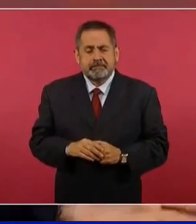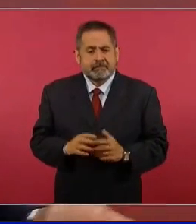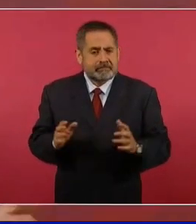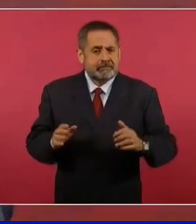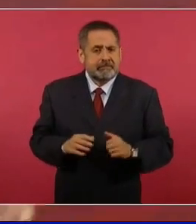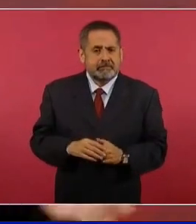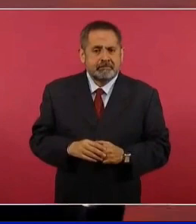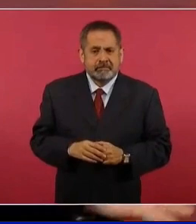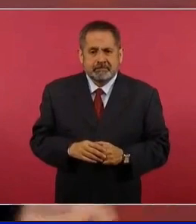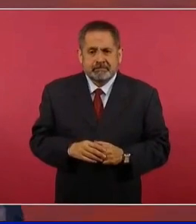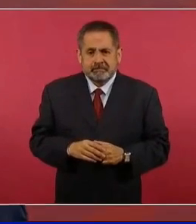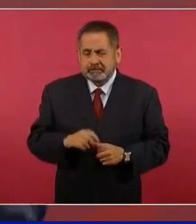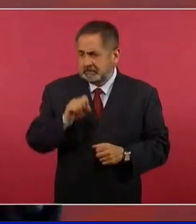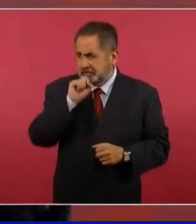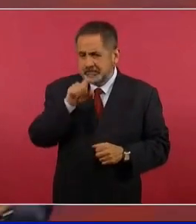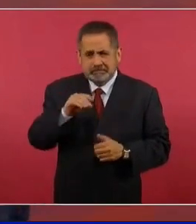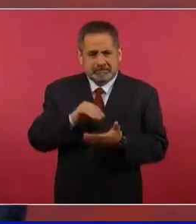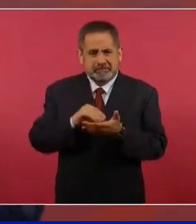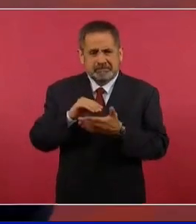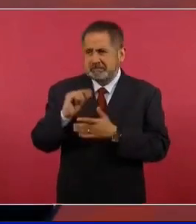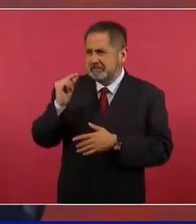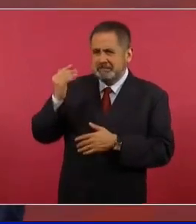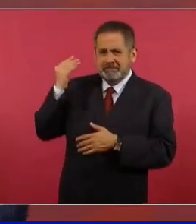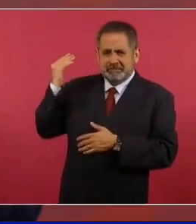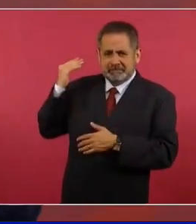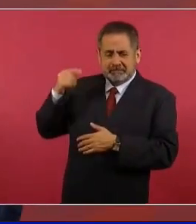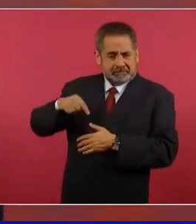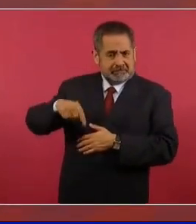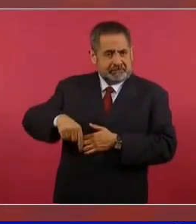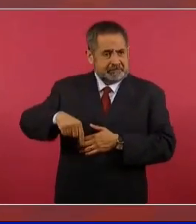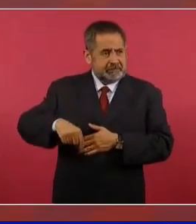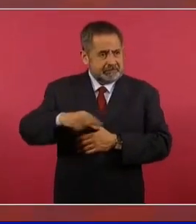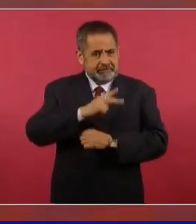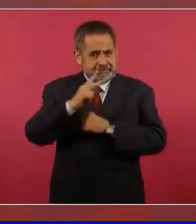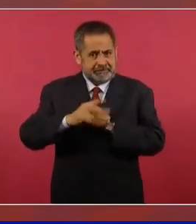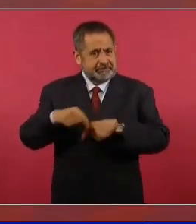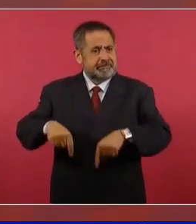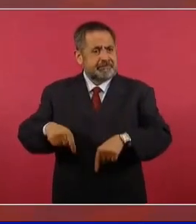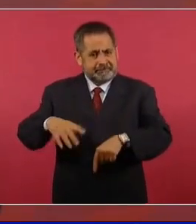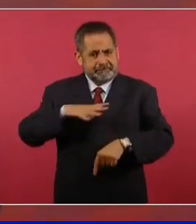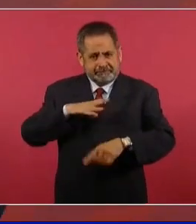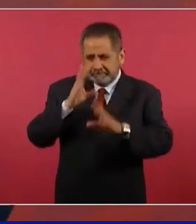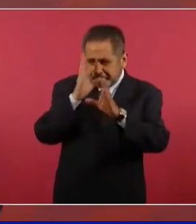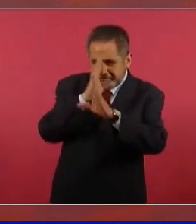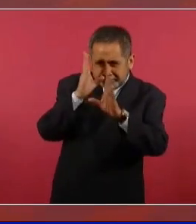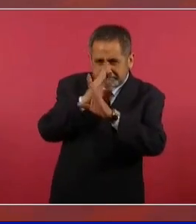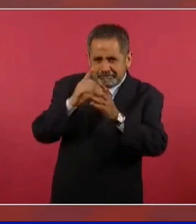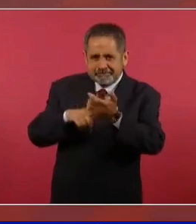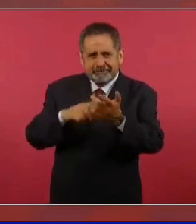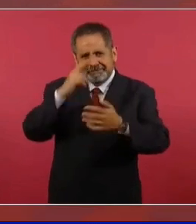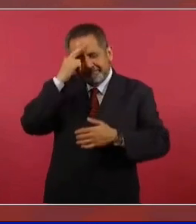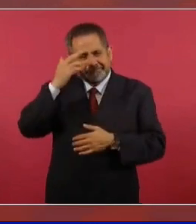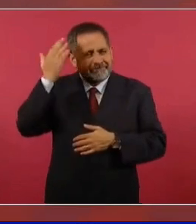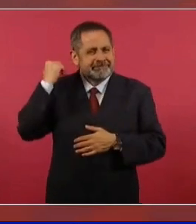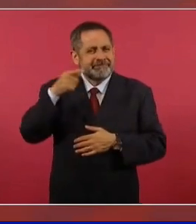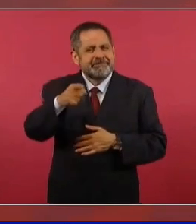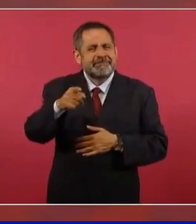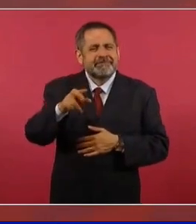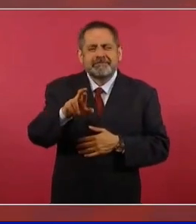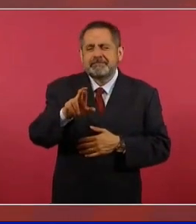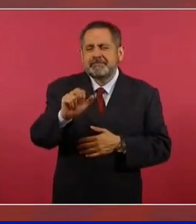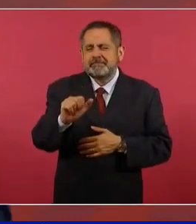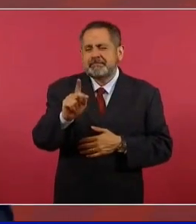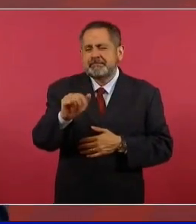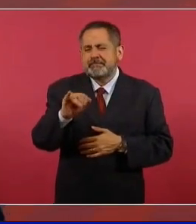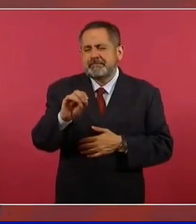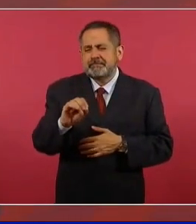bueno, hasta hace poco en nuestro país, esto que sucedió con Rápido y